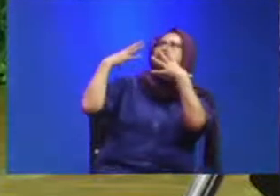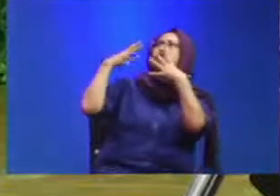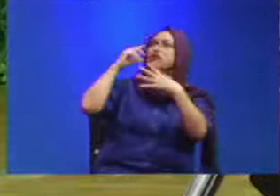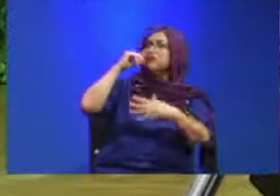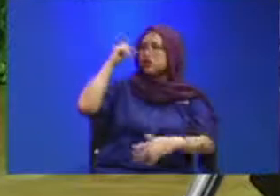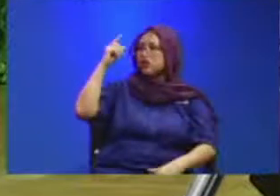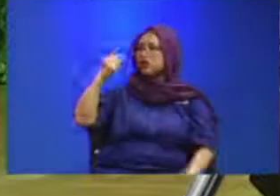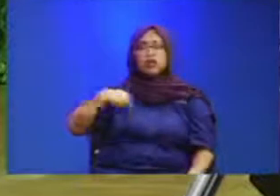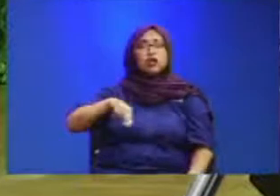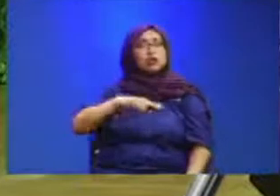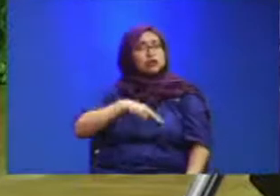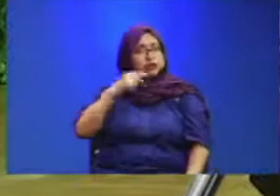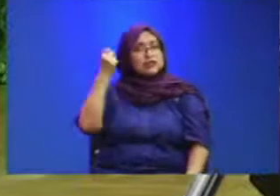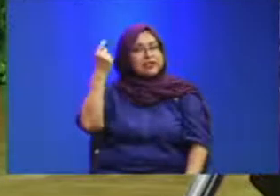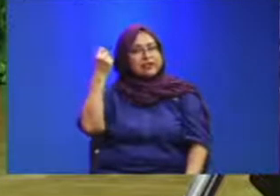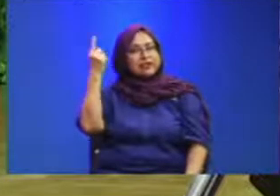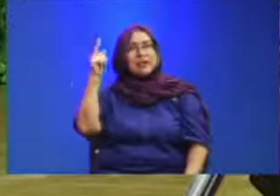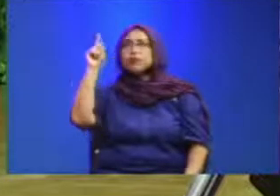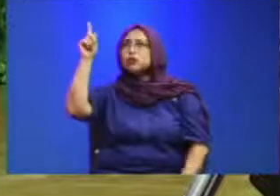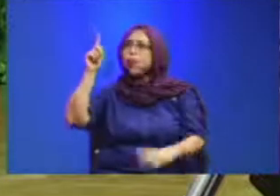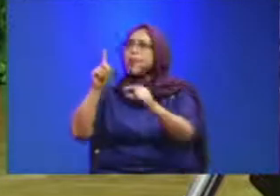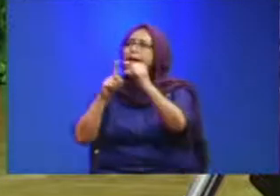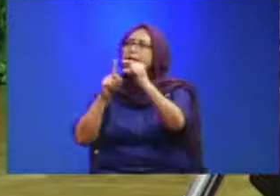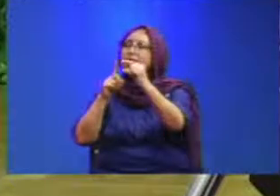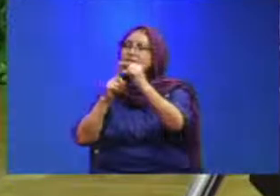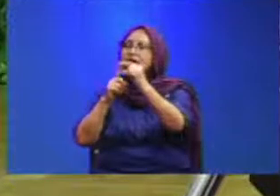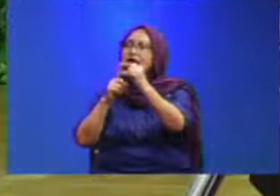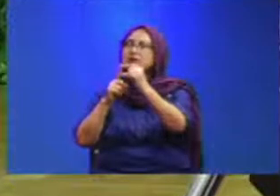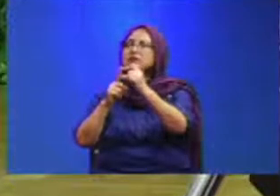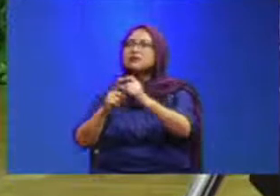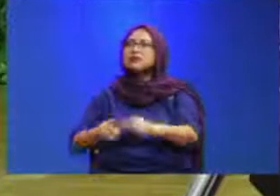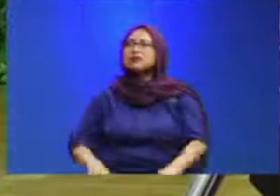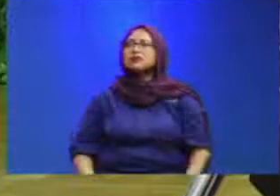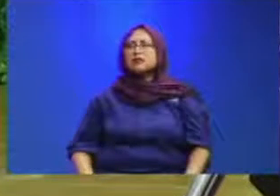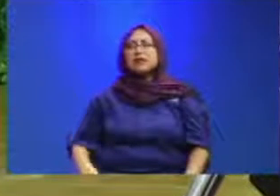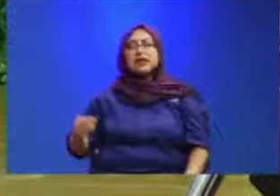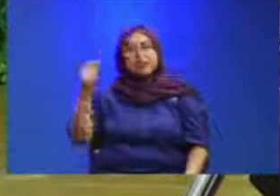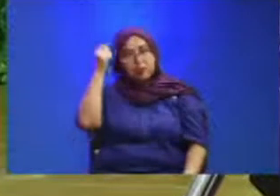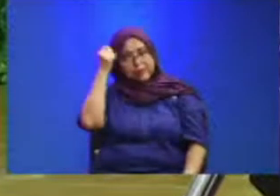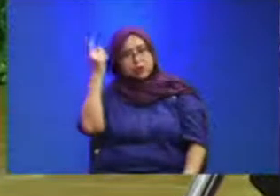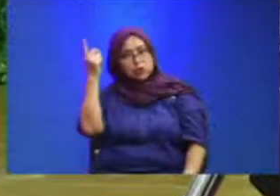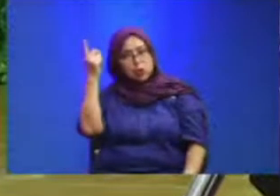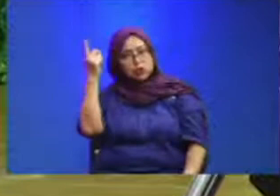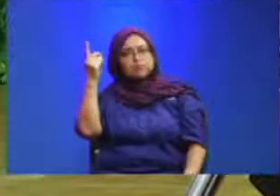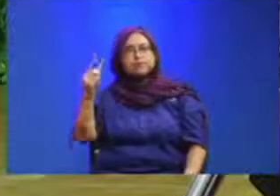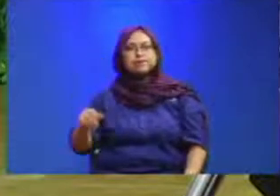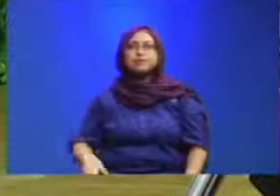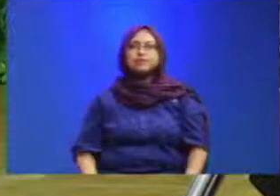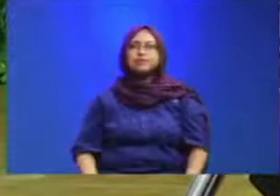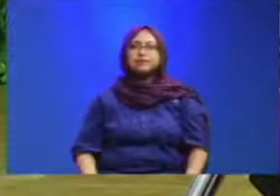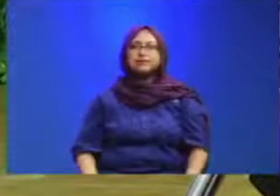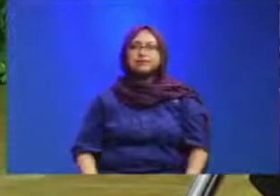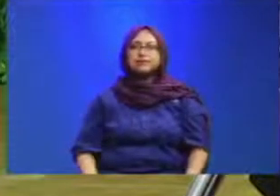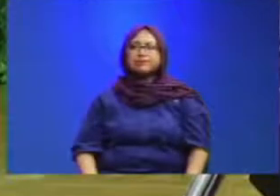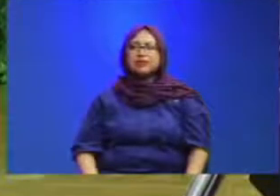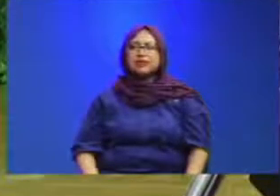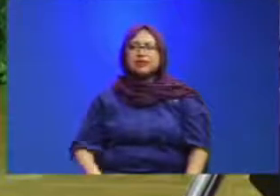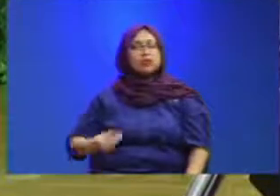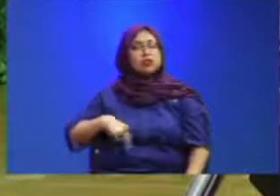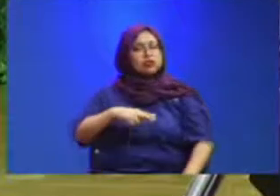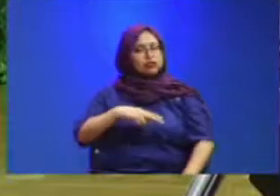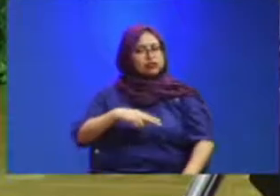entender profundamente tu palabra que esa comprensión señor se lleve a la acción